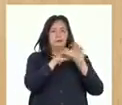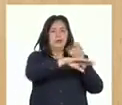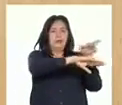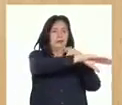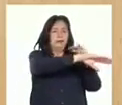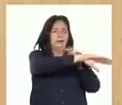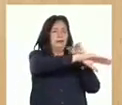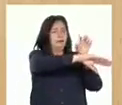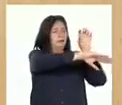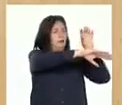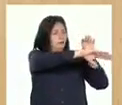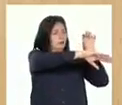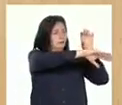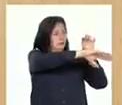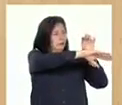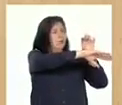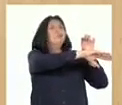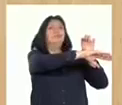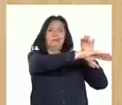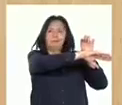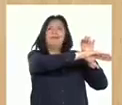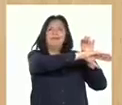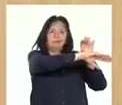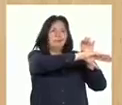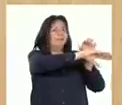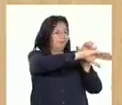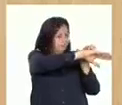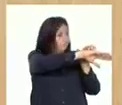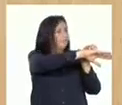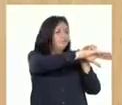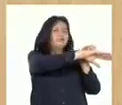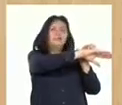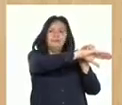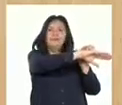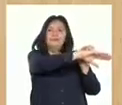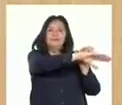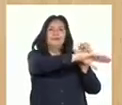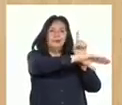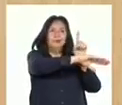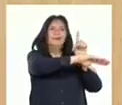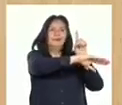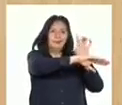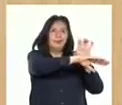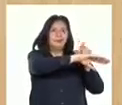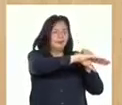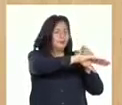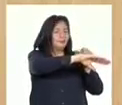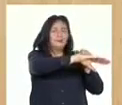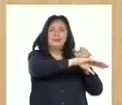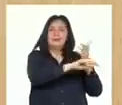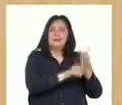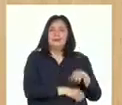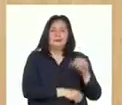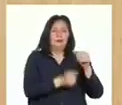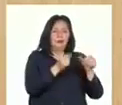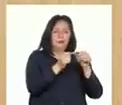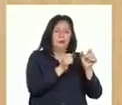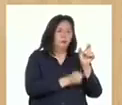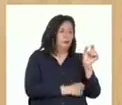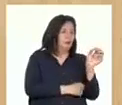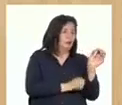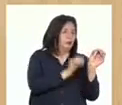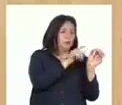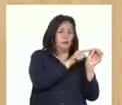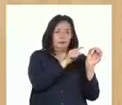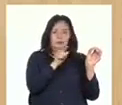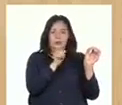regla, medían la misma distancia de una marca a la otra. Es decir, que en la regla entre los números